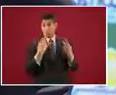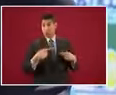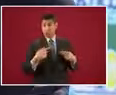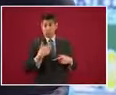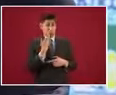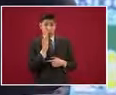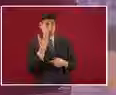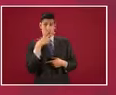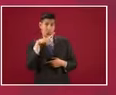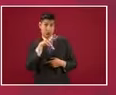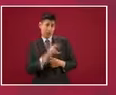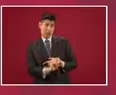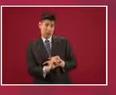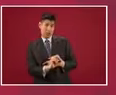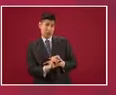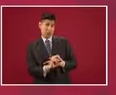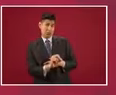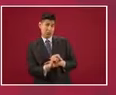viajar conmigo